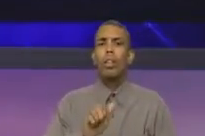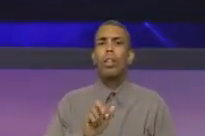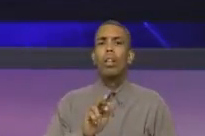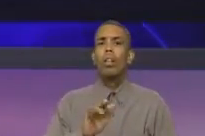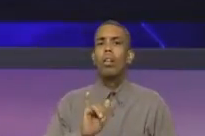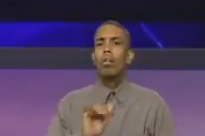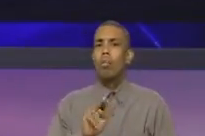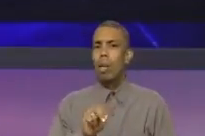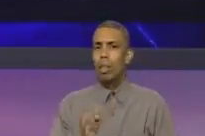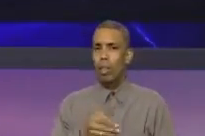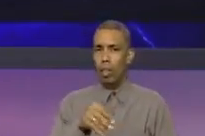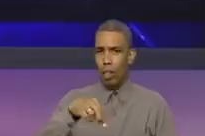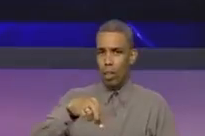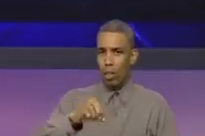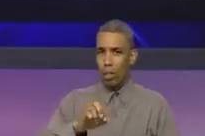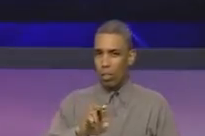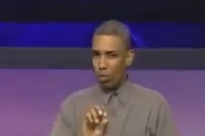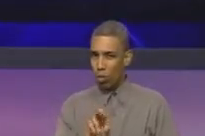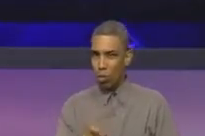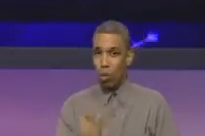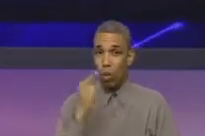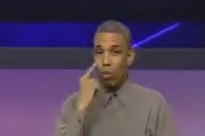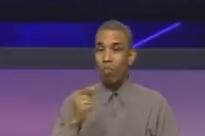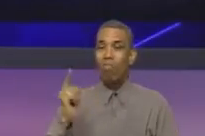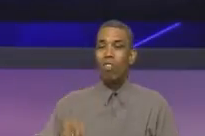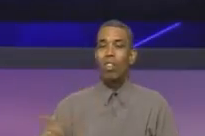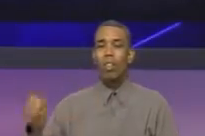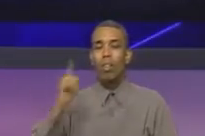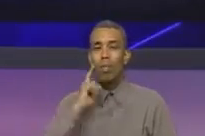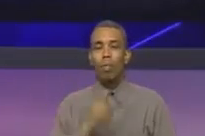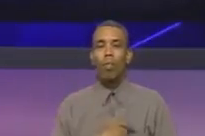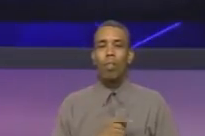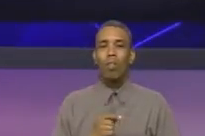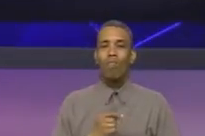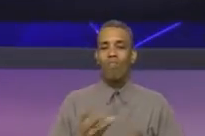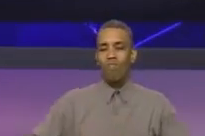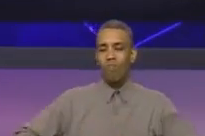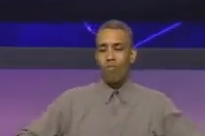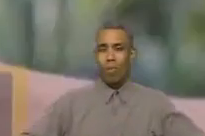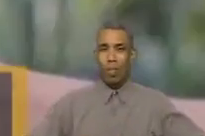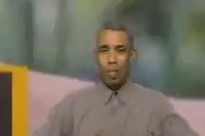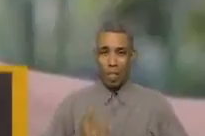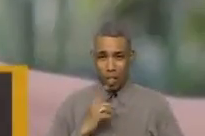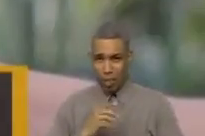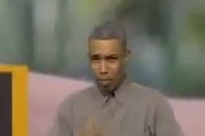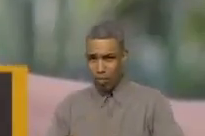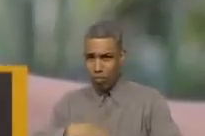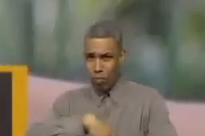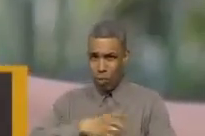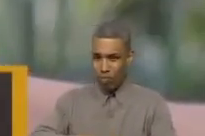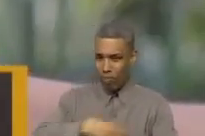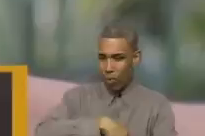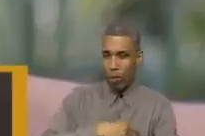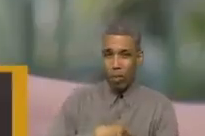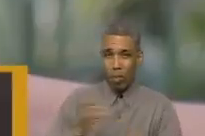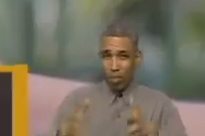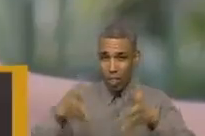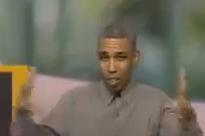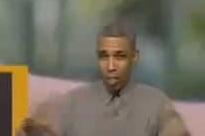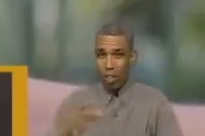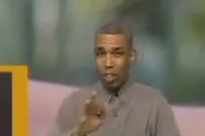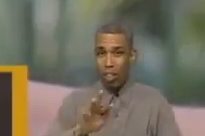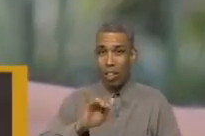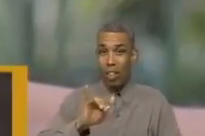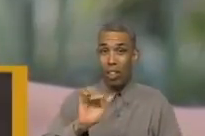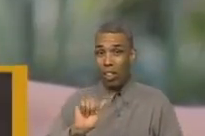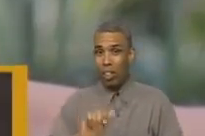en particular al establecimiento comercial de Barranca Bermeja. Almacenes TIA el día de ayer tomó la decisión a